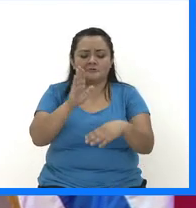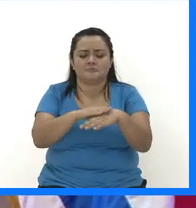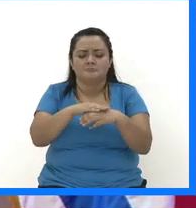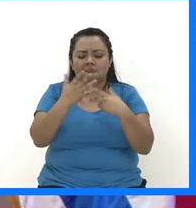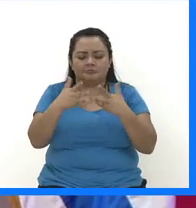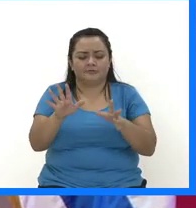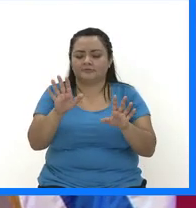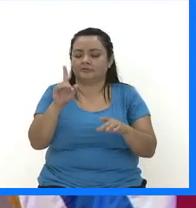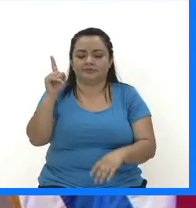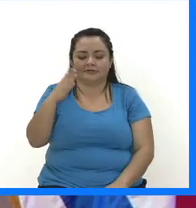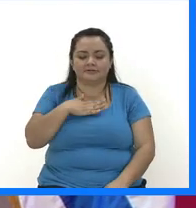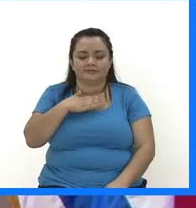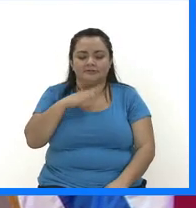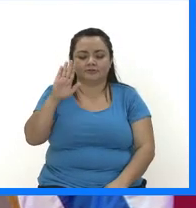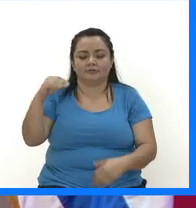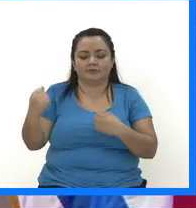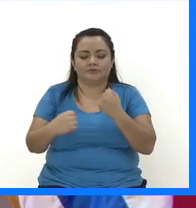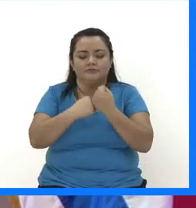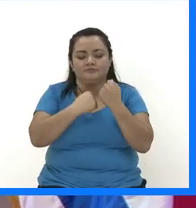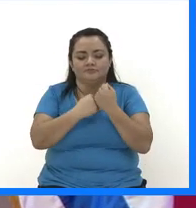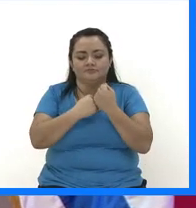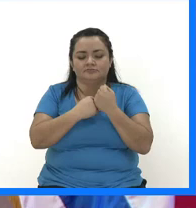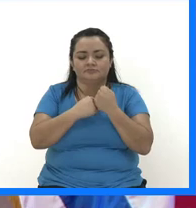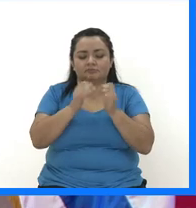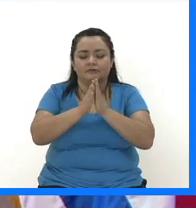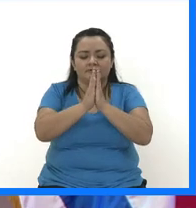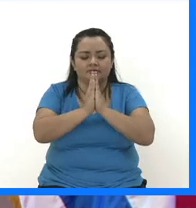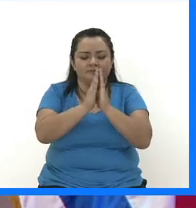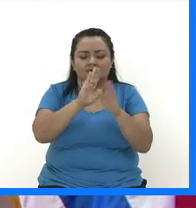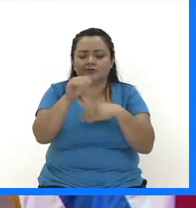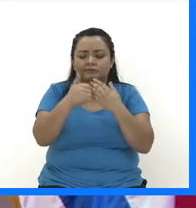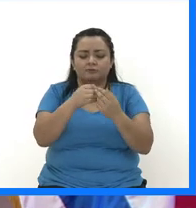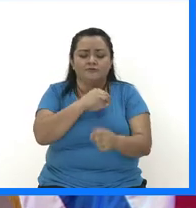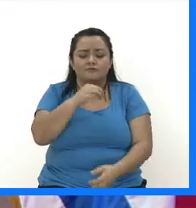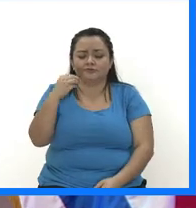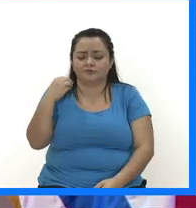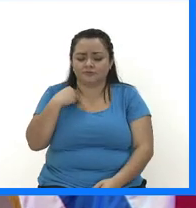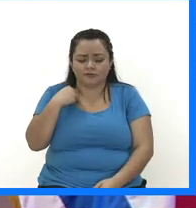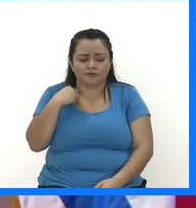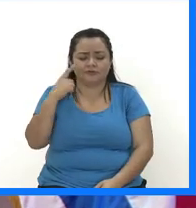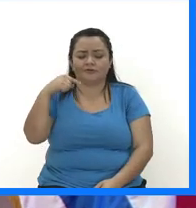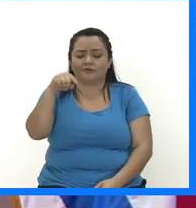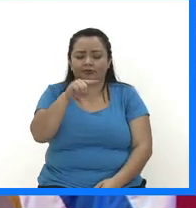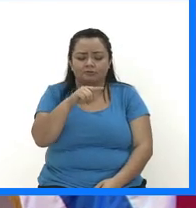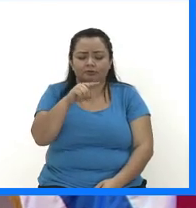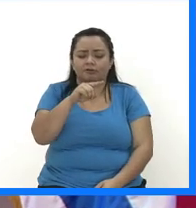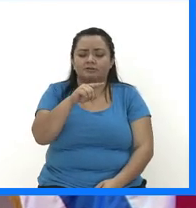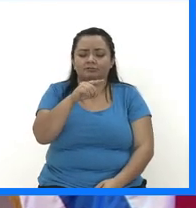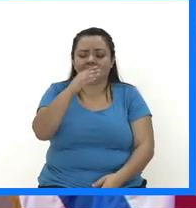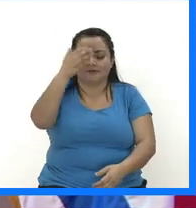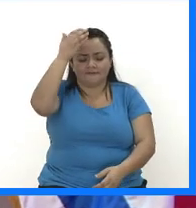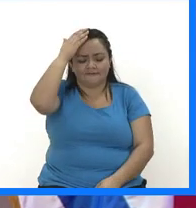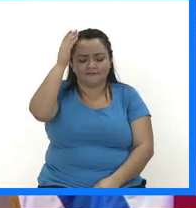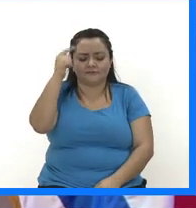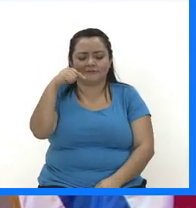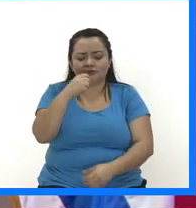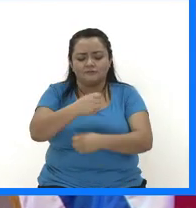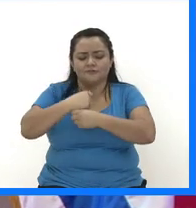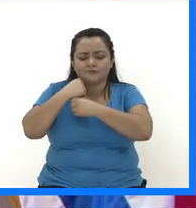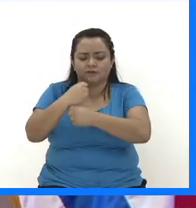que tienen también su respaldo oro por todos los médicos las enfermeras los soldados